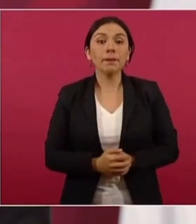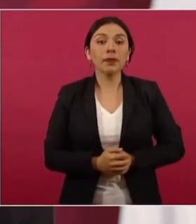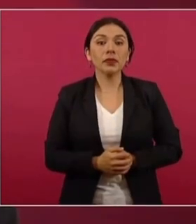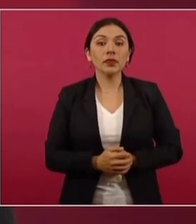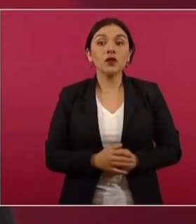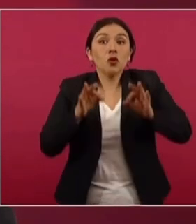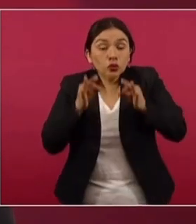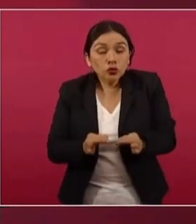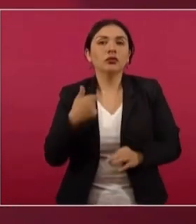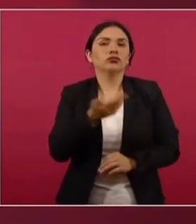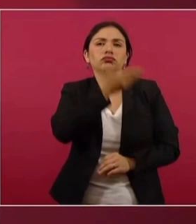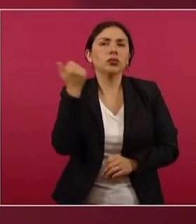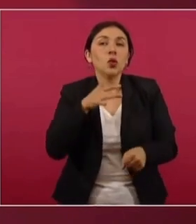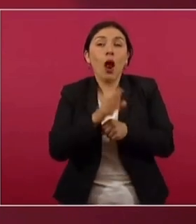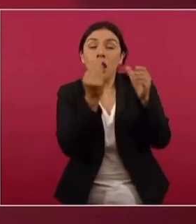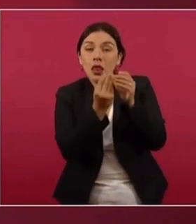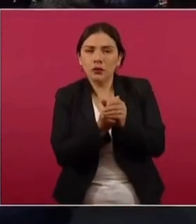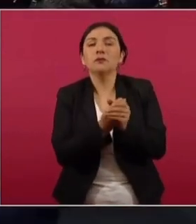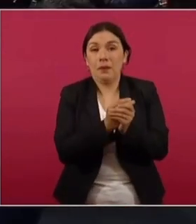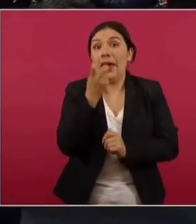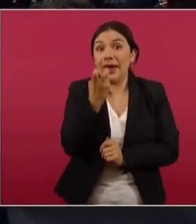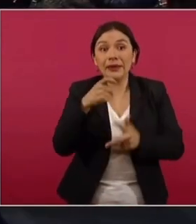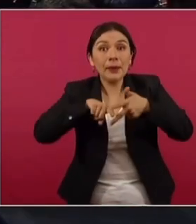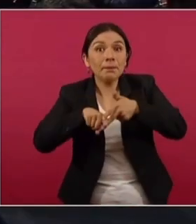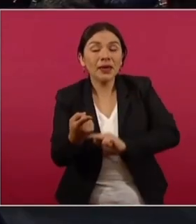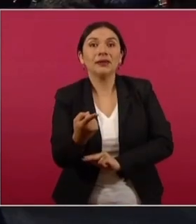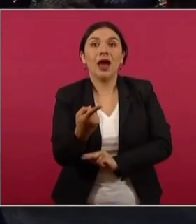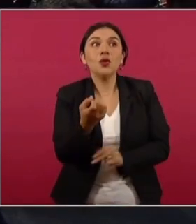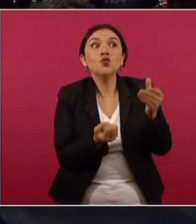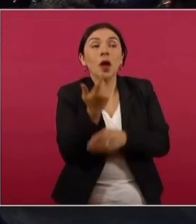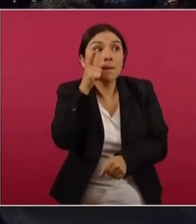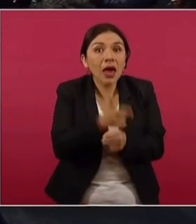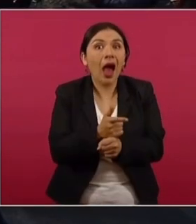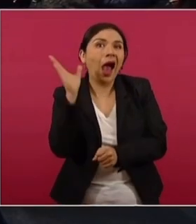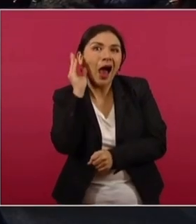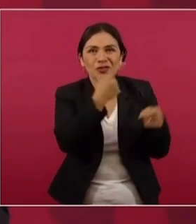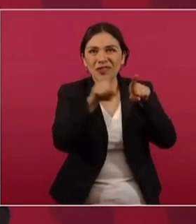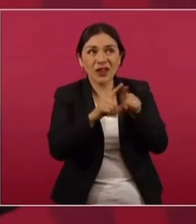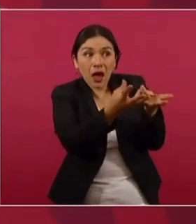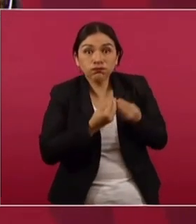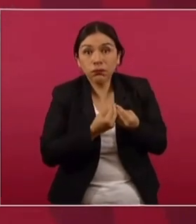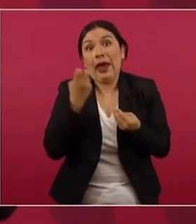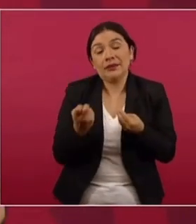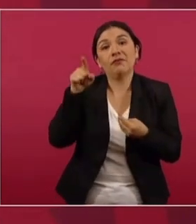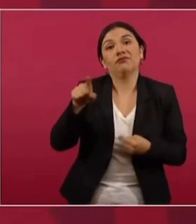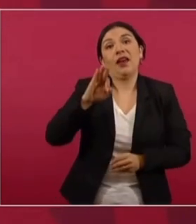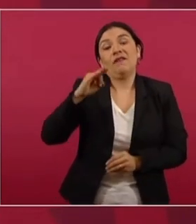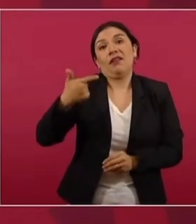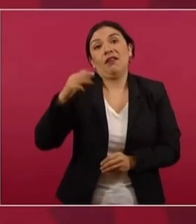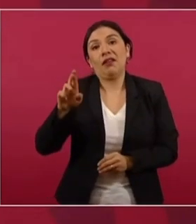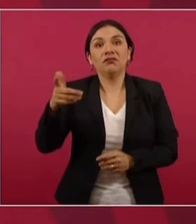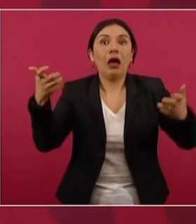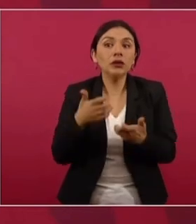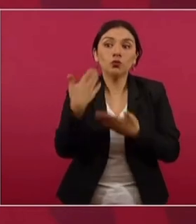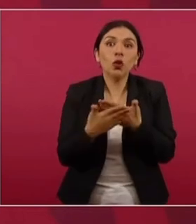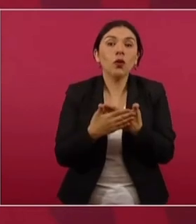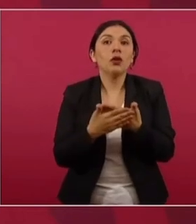En general, no sé si en lo particular, a partir de estos nuevos hallazgos, la Fiscalía vaya a